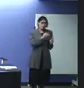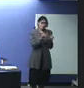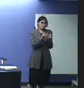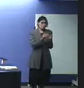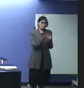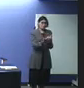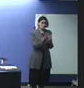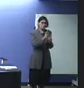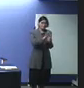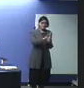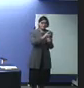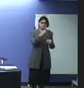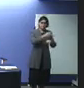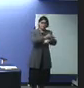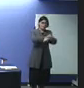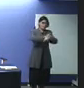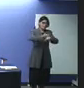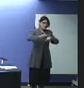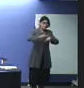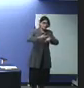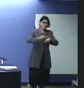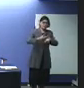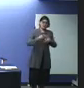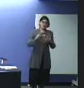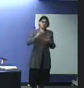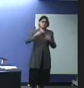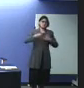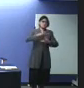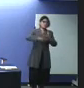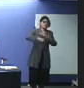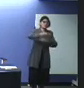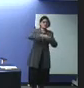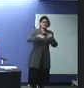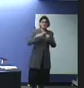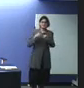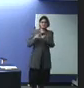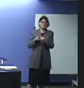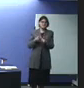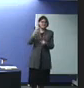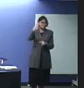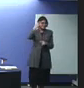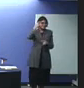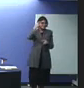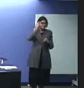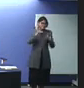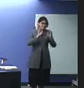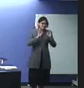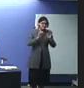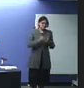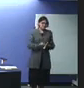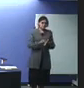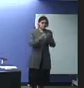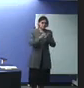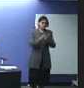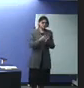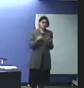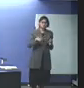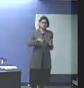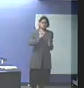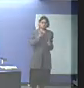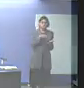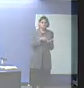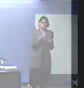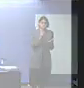familia extensa y su medio circundante. Entonces, ¿qué conclusiones pude sacar de este trabajo que